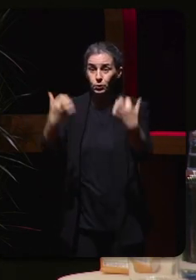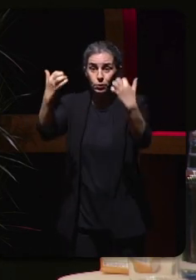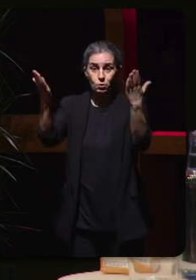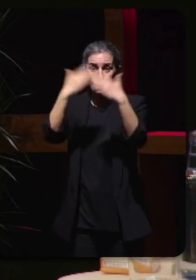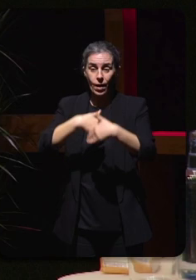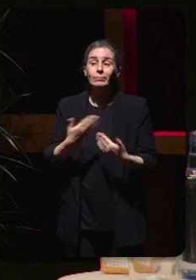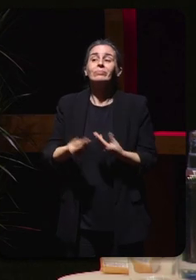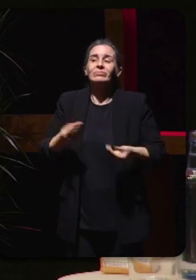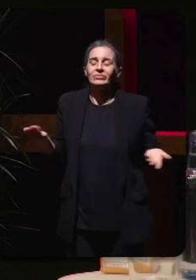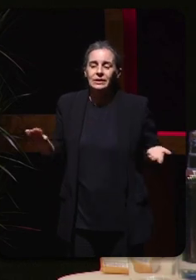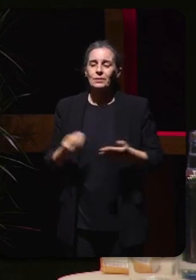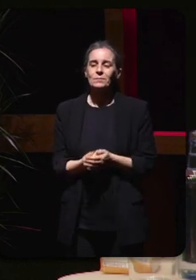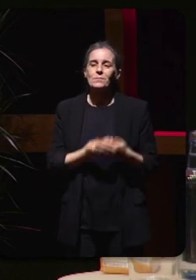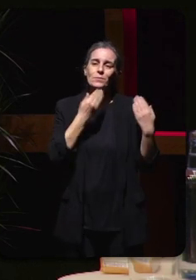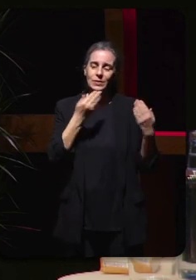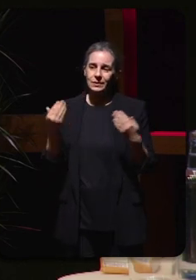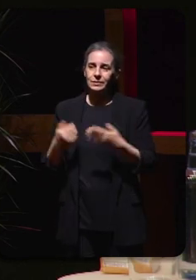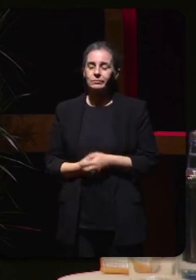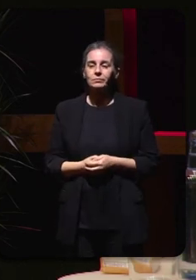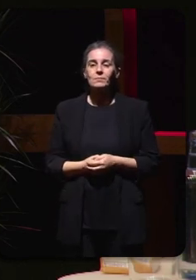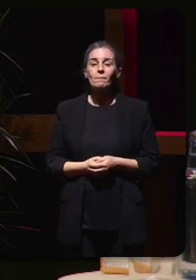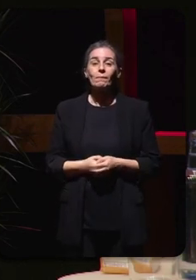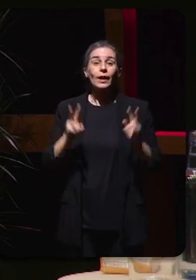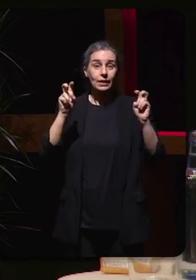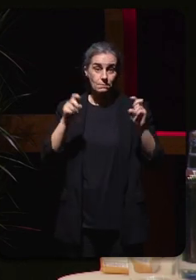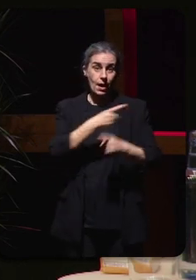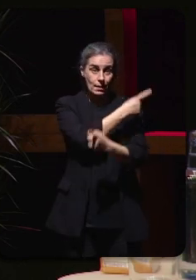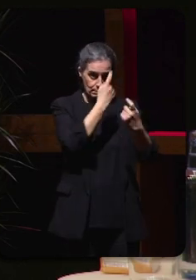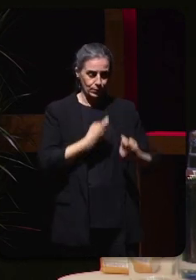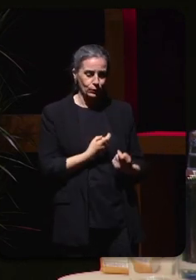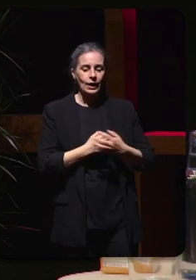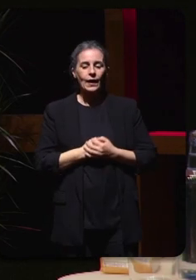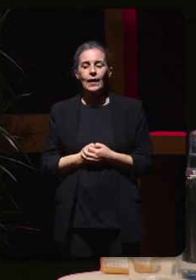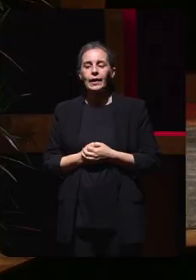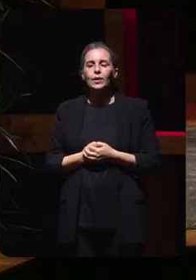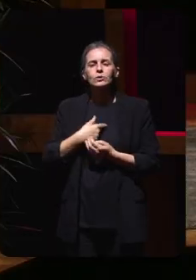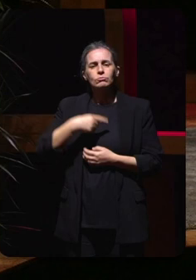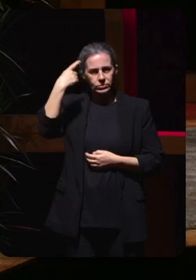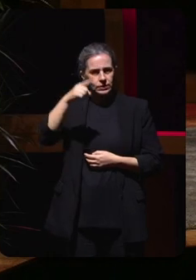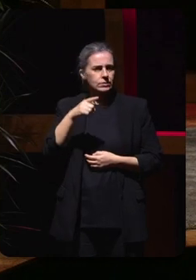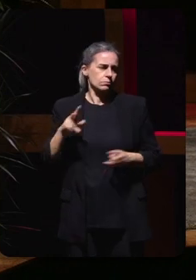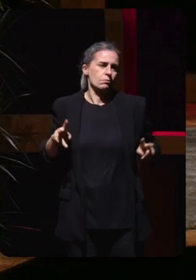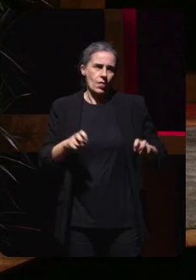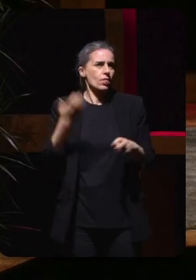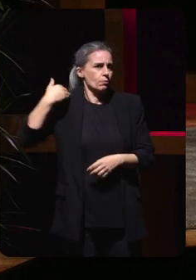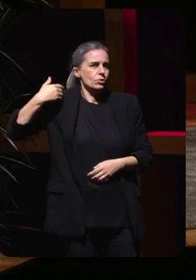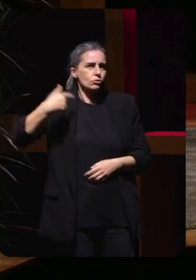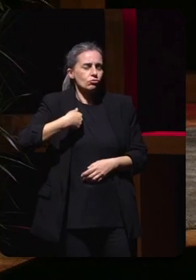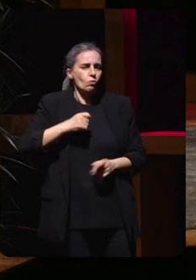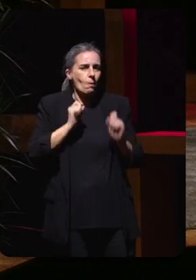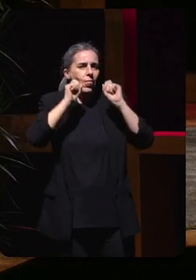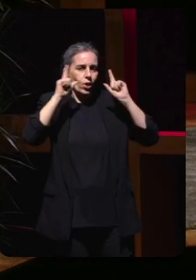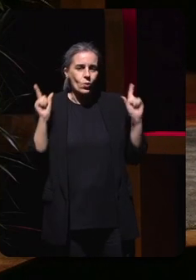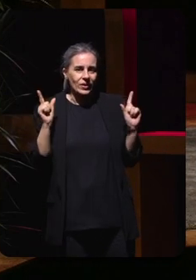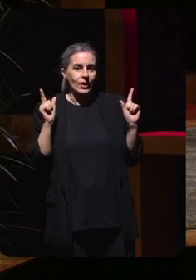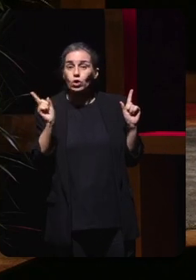Así que muchas gracias. Y bueno, yendo a lo de la pregunta, a ver, yo creo que sí que desde el principio ya me di cuenta, no